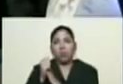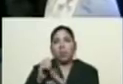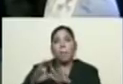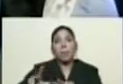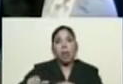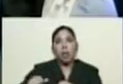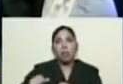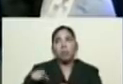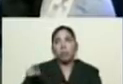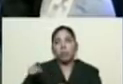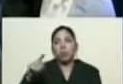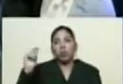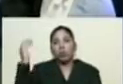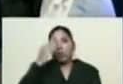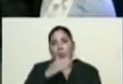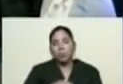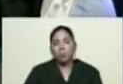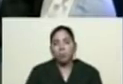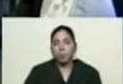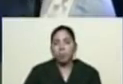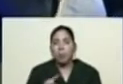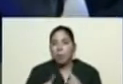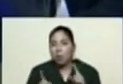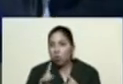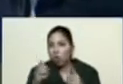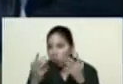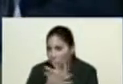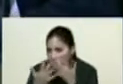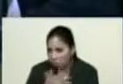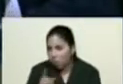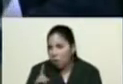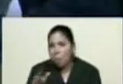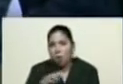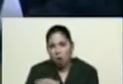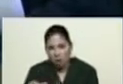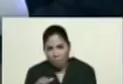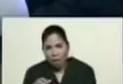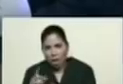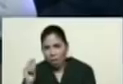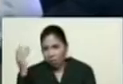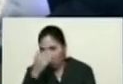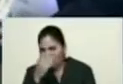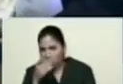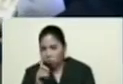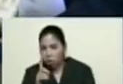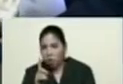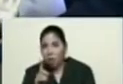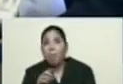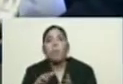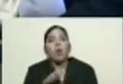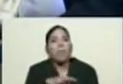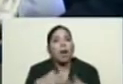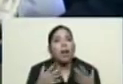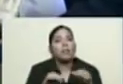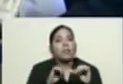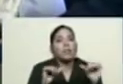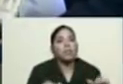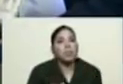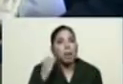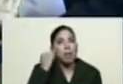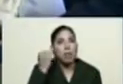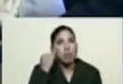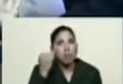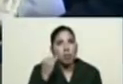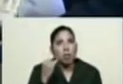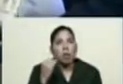eso no confundamos. El problema no es Trump, el problema es el sistema. Y hoy está Trump, mañana no